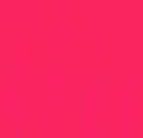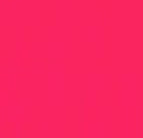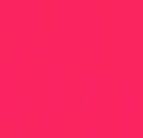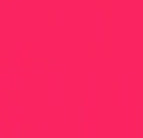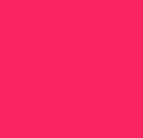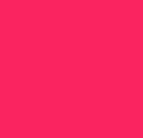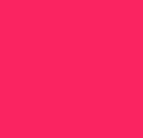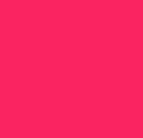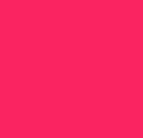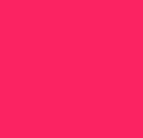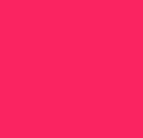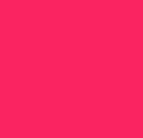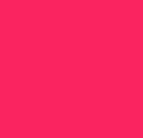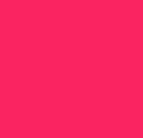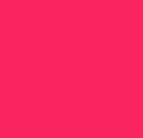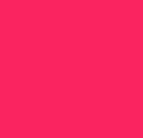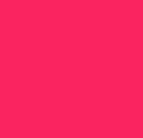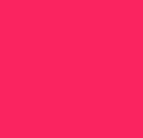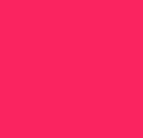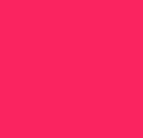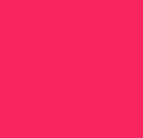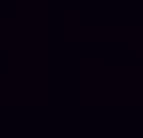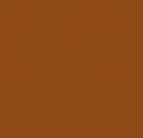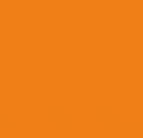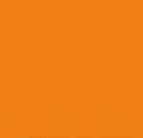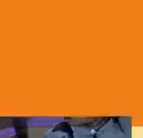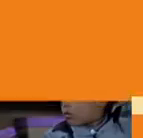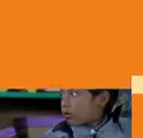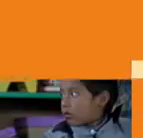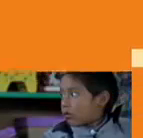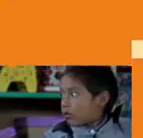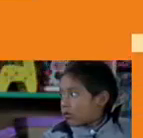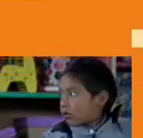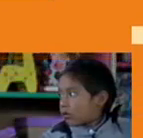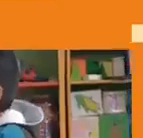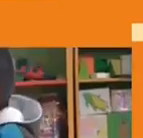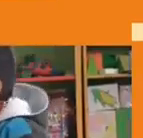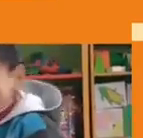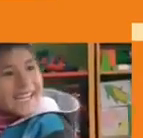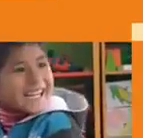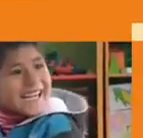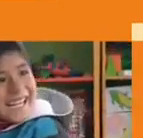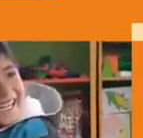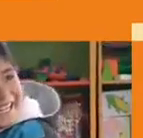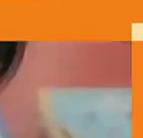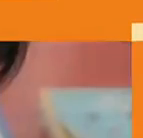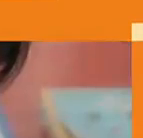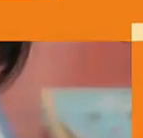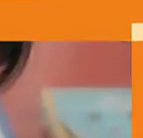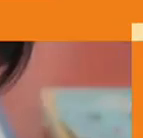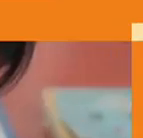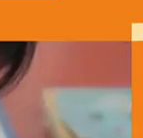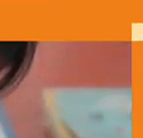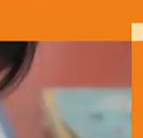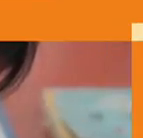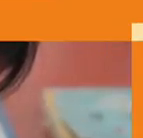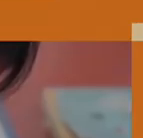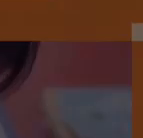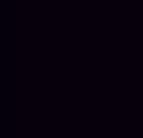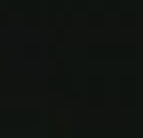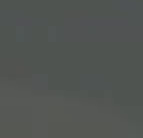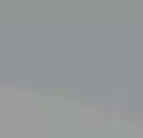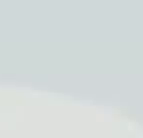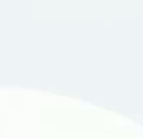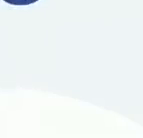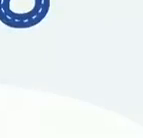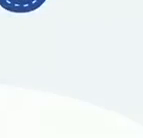TV Perú. Primero, mi salud. Estamos viendo Aprendo en Casa, secundaria.